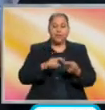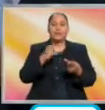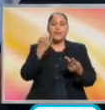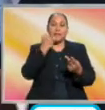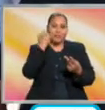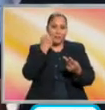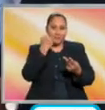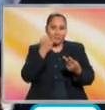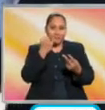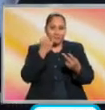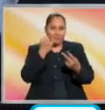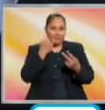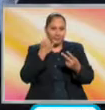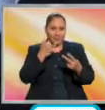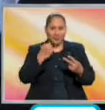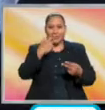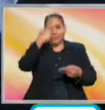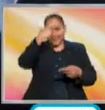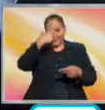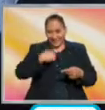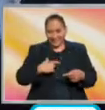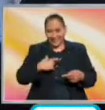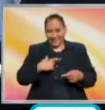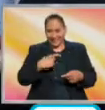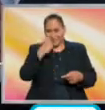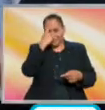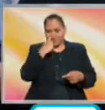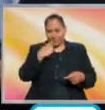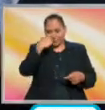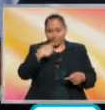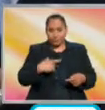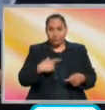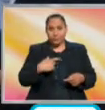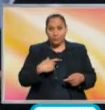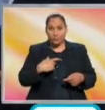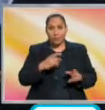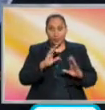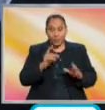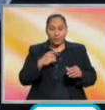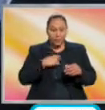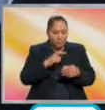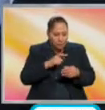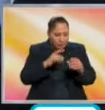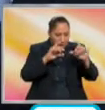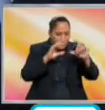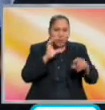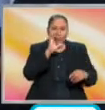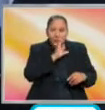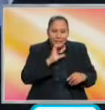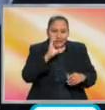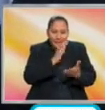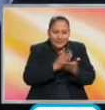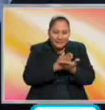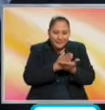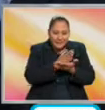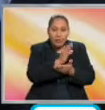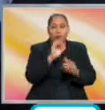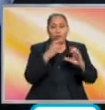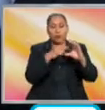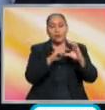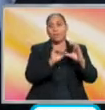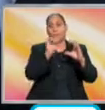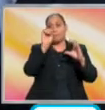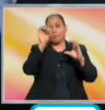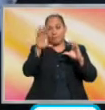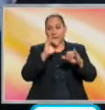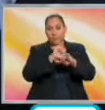creando, digamos, todo tu perfil, y derivado a lo que tú te vas metiendo, incluso a correos que tú mandas y todo eso,